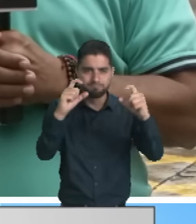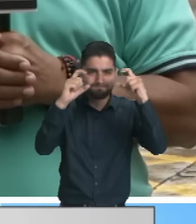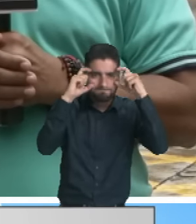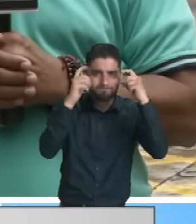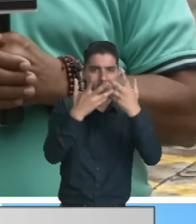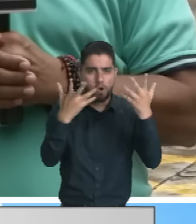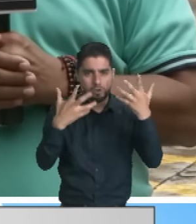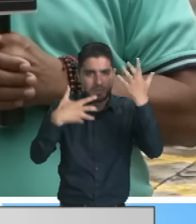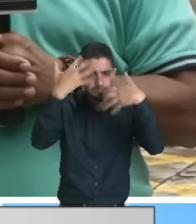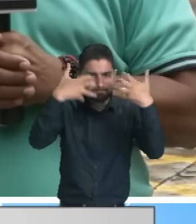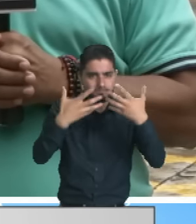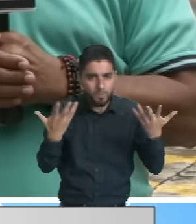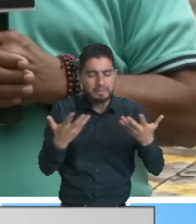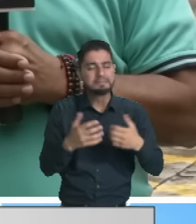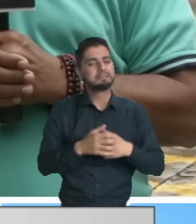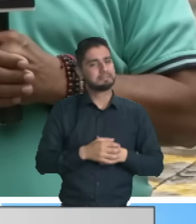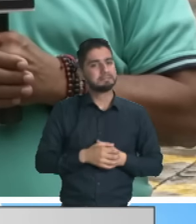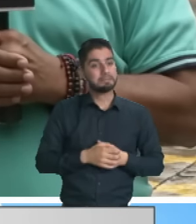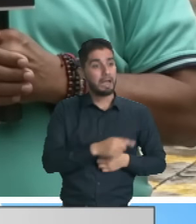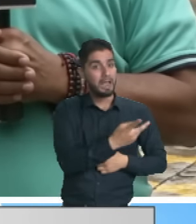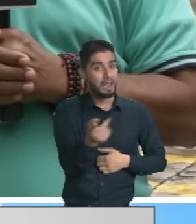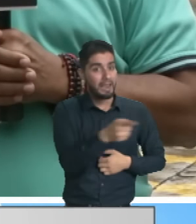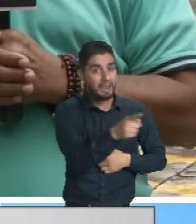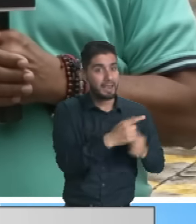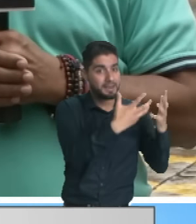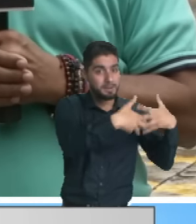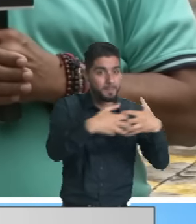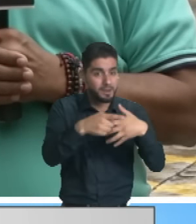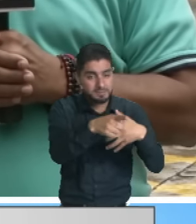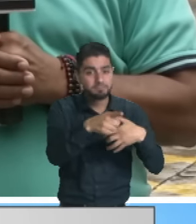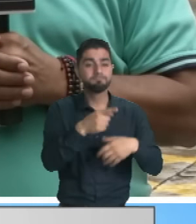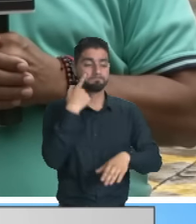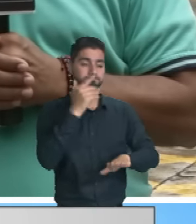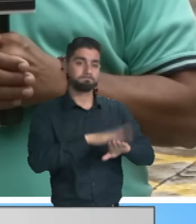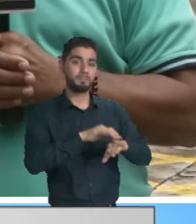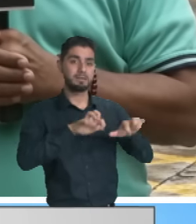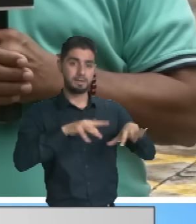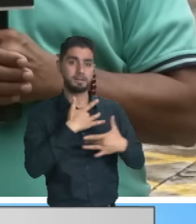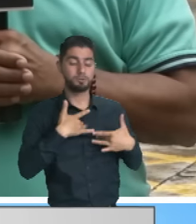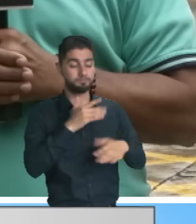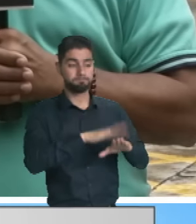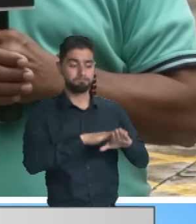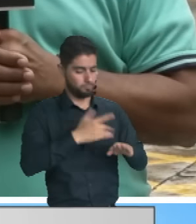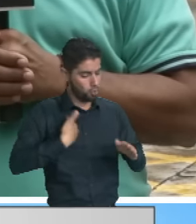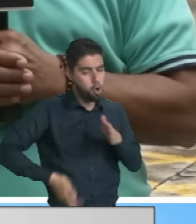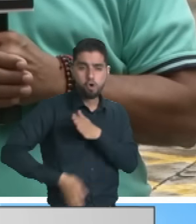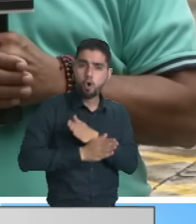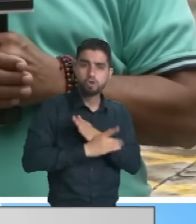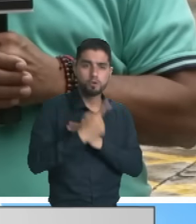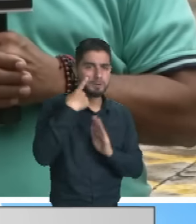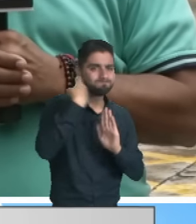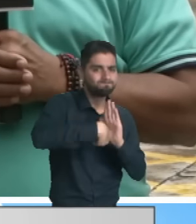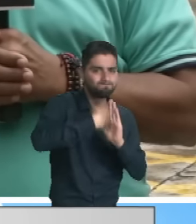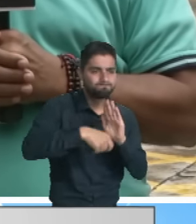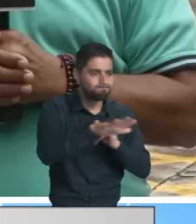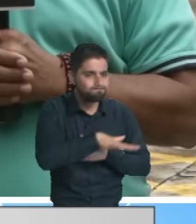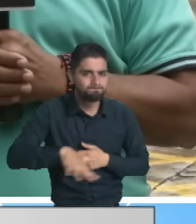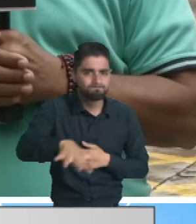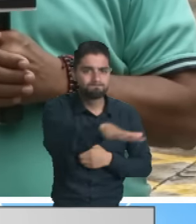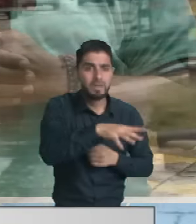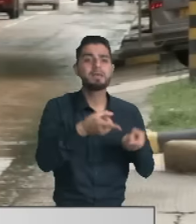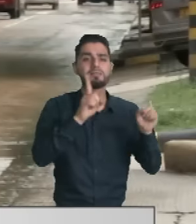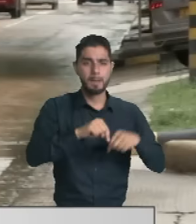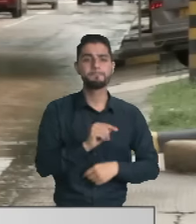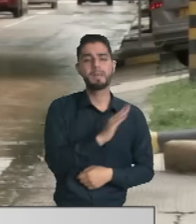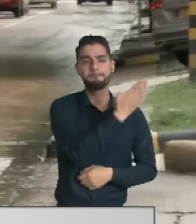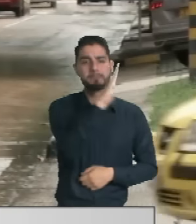por parte de la Secretaría de Salud que estos operativos continuarán no solo en Soledad, sino en el área metropolitana de